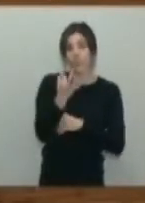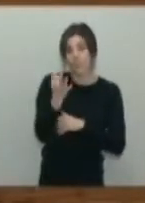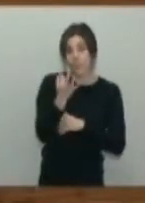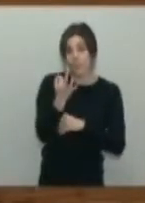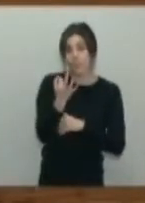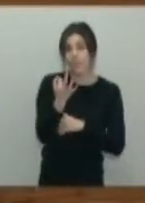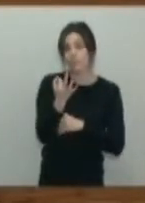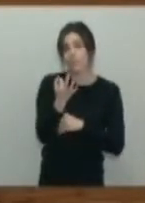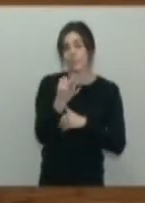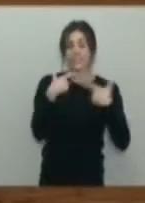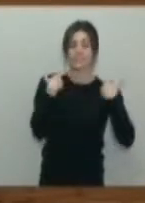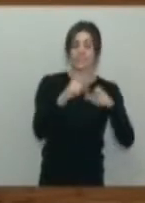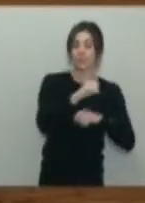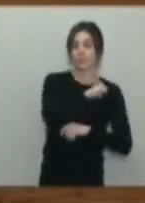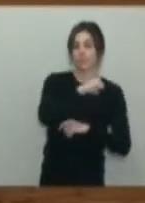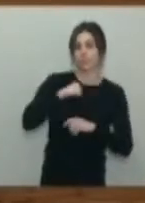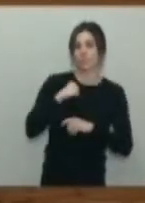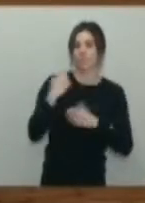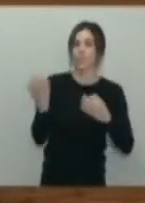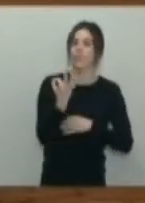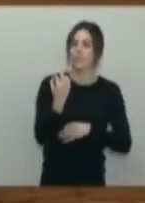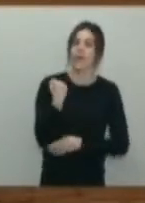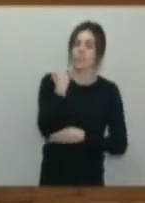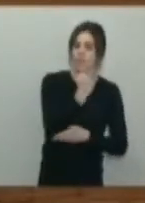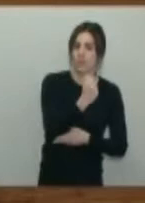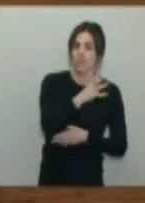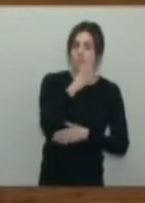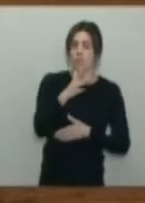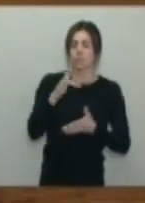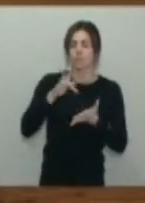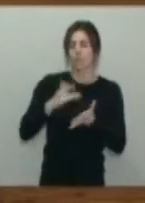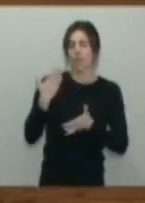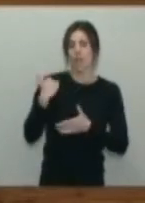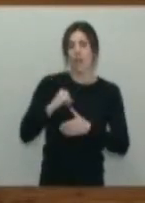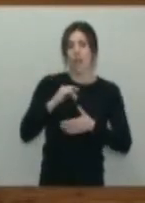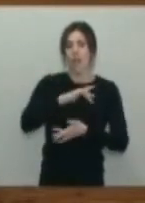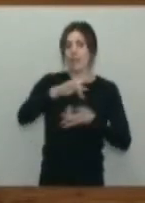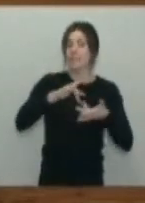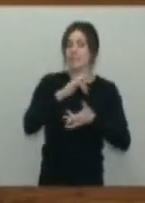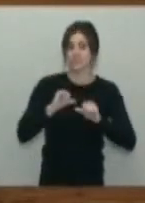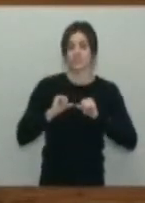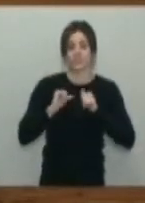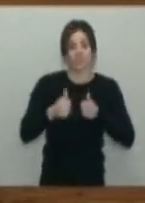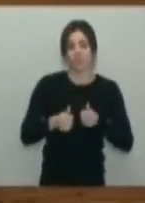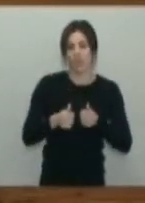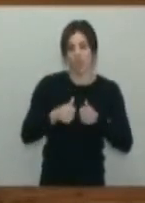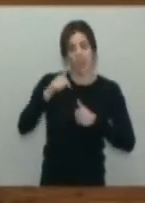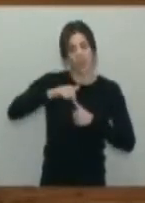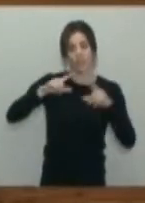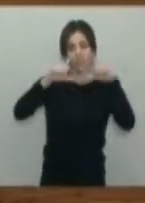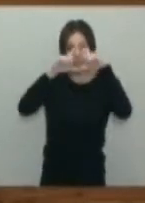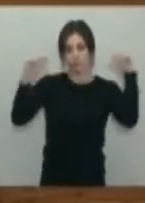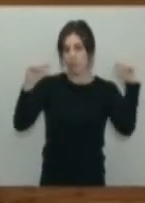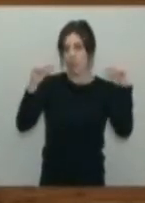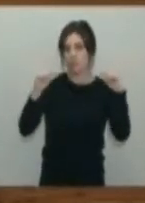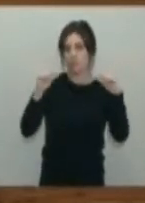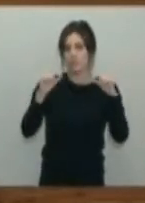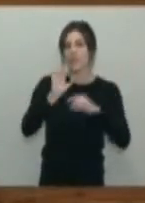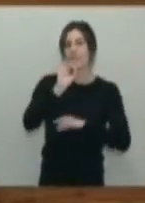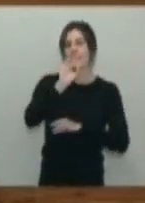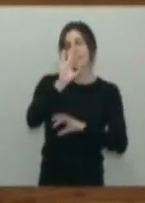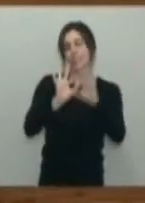sector de los autónomos. Desde el comienzo de la crisis en Asturias hemos perdido aproximadamente un